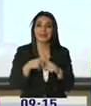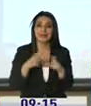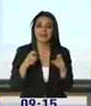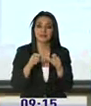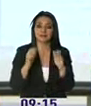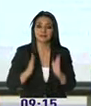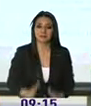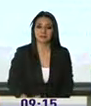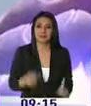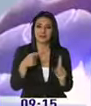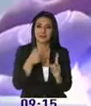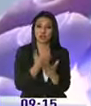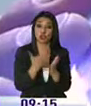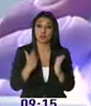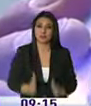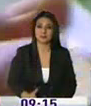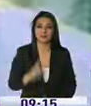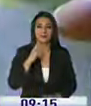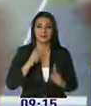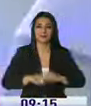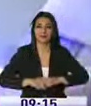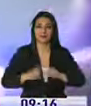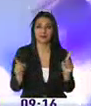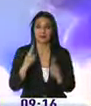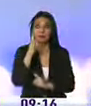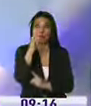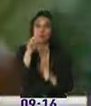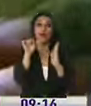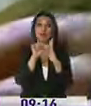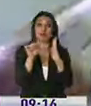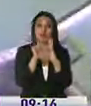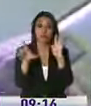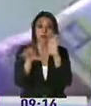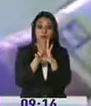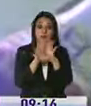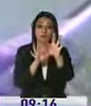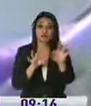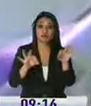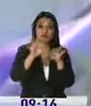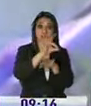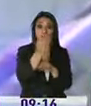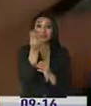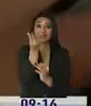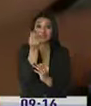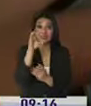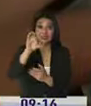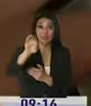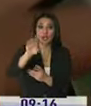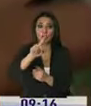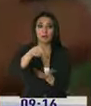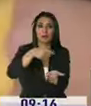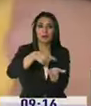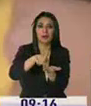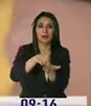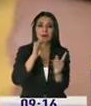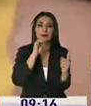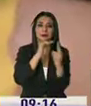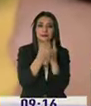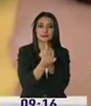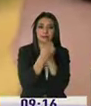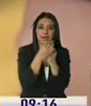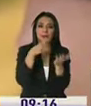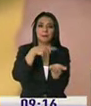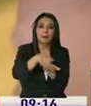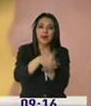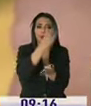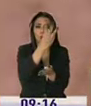el panorama es otro. Critica que en uno de los artículos de la ley se reemplazaría el uso de dinero en efectivo por medios de pago electrónico, lo